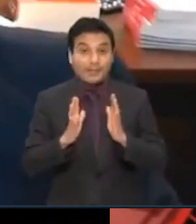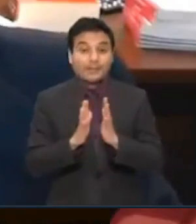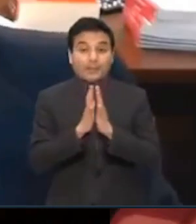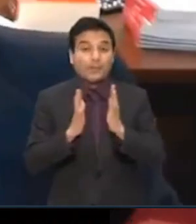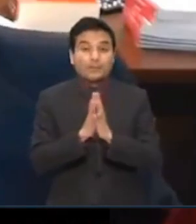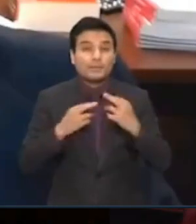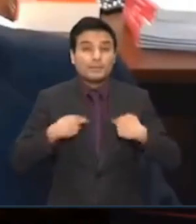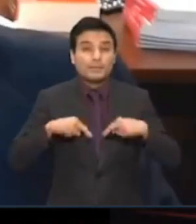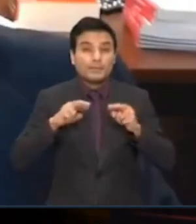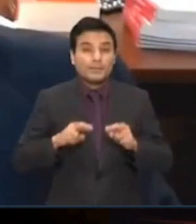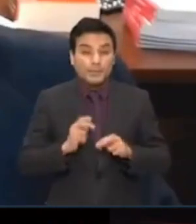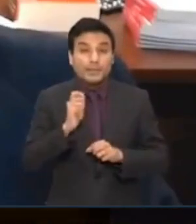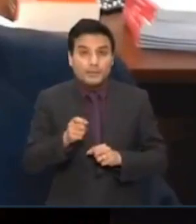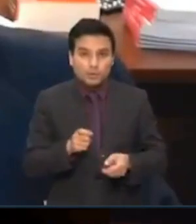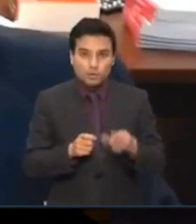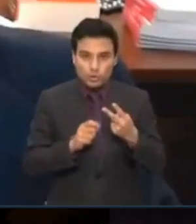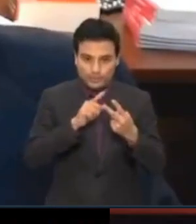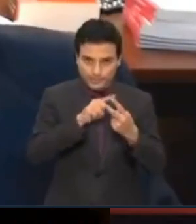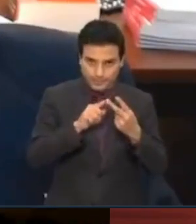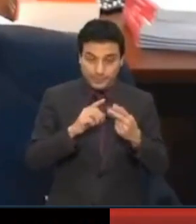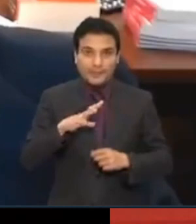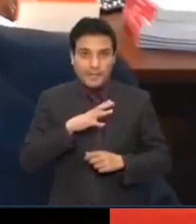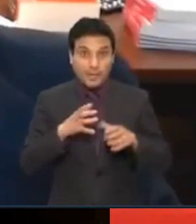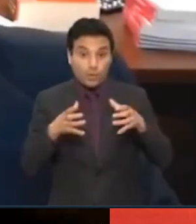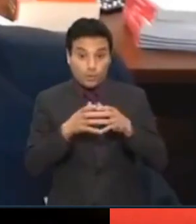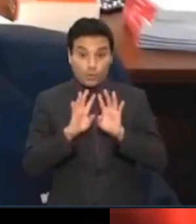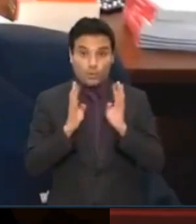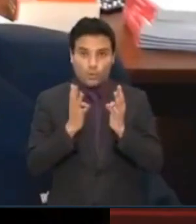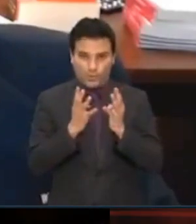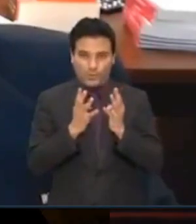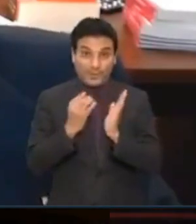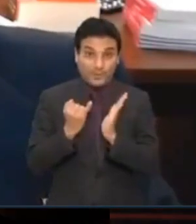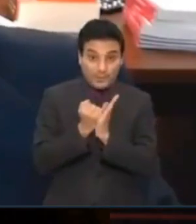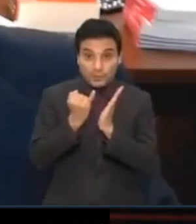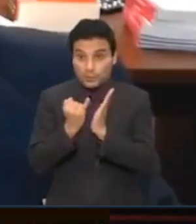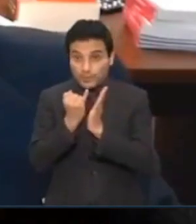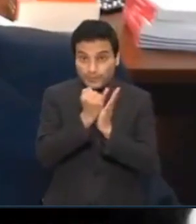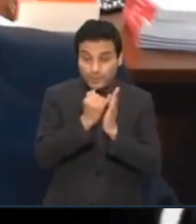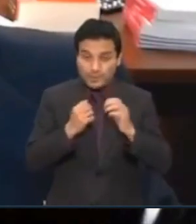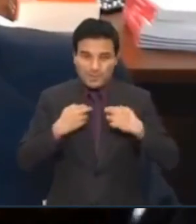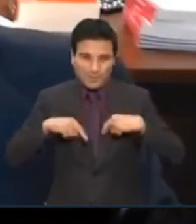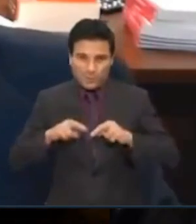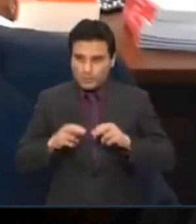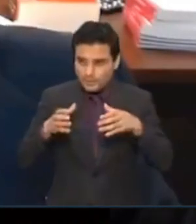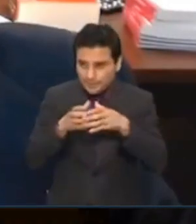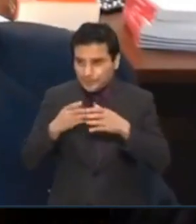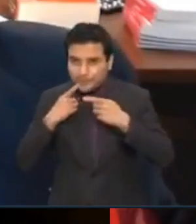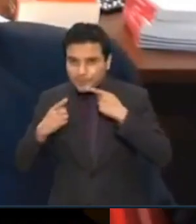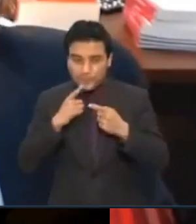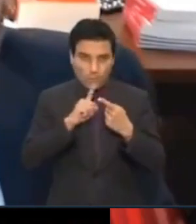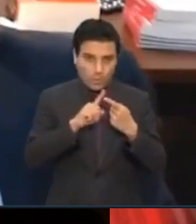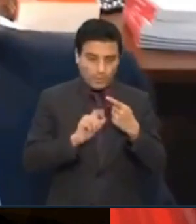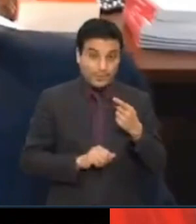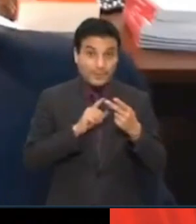representativa en el doble sentido de contar con un órgano en el cual las decisiones colectivas son tomadas por representantes, por un lado, y